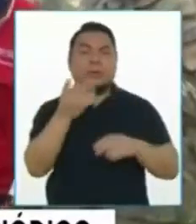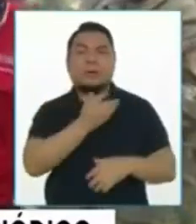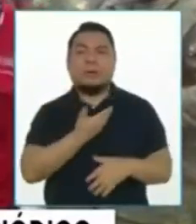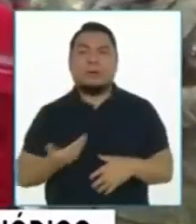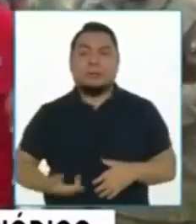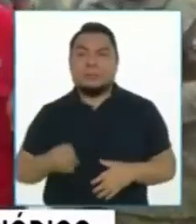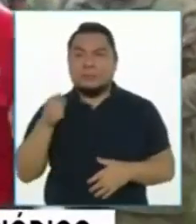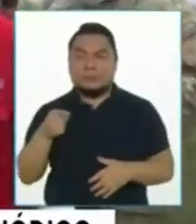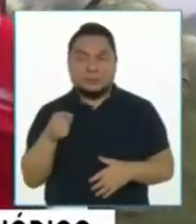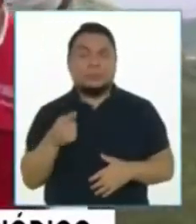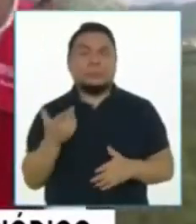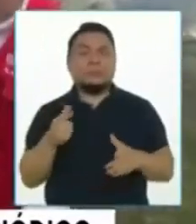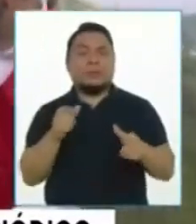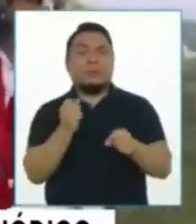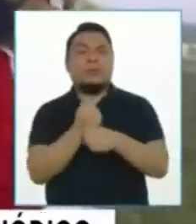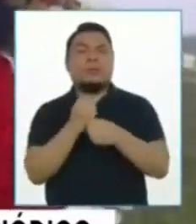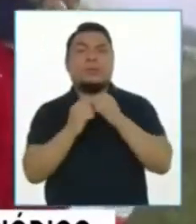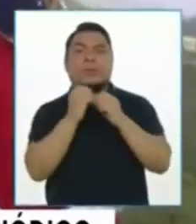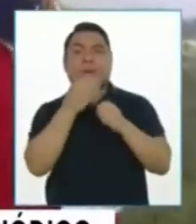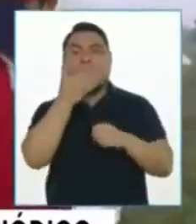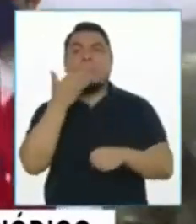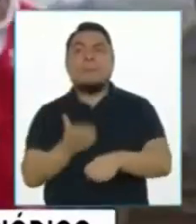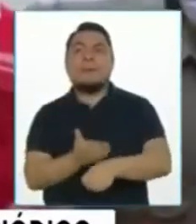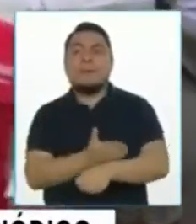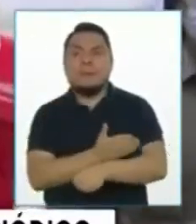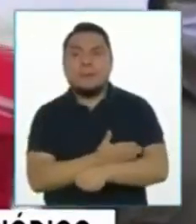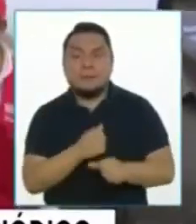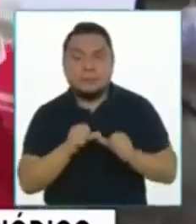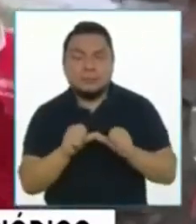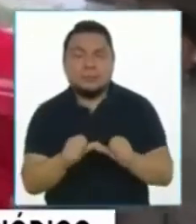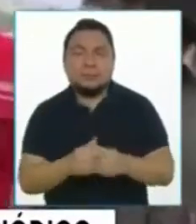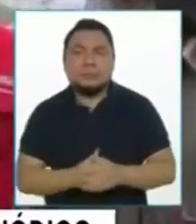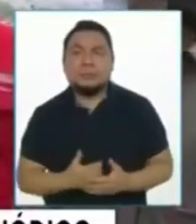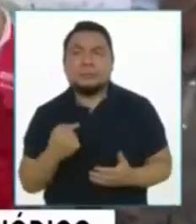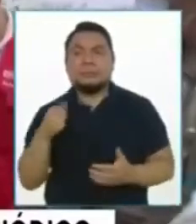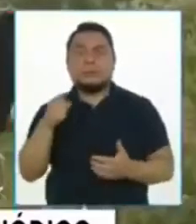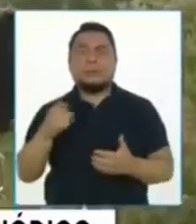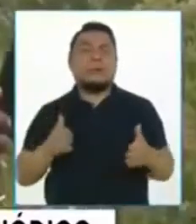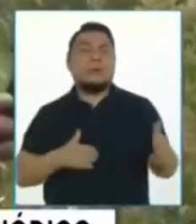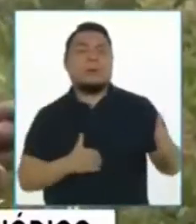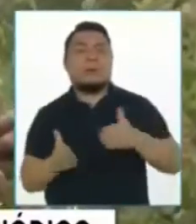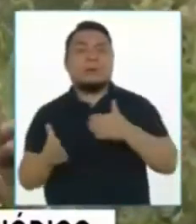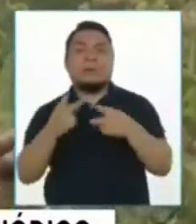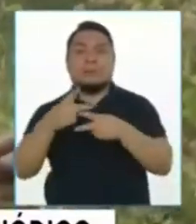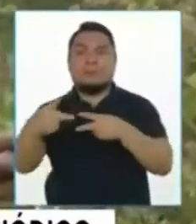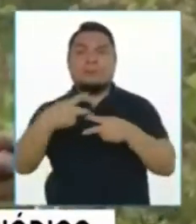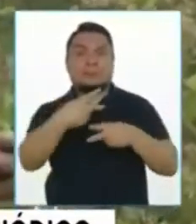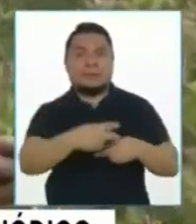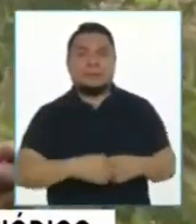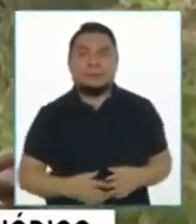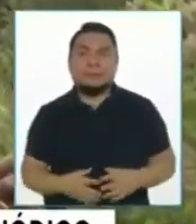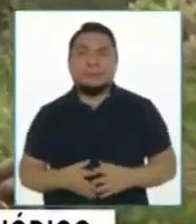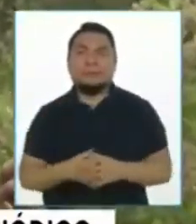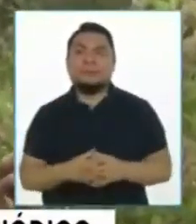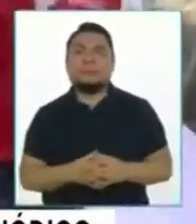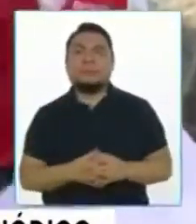jefe de Estado a estas obras de mejoramiento y mantenimiento de los caminos vecinales.